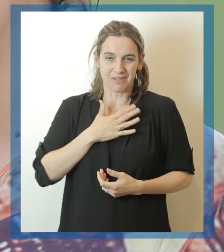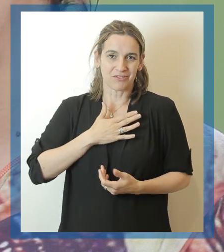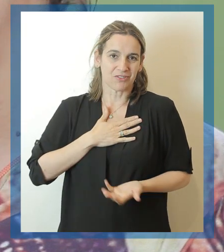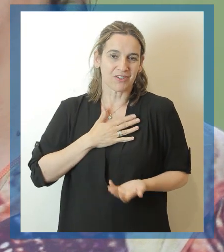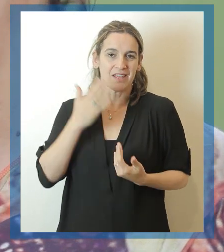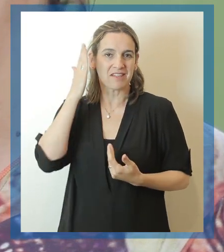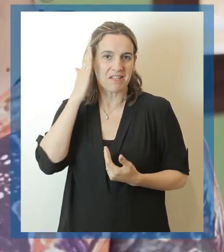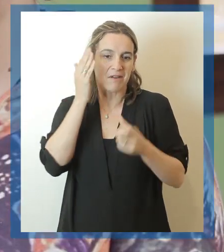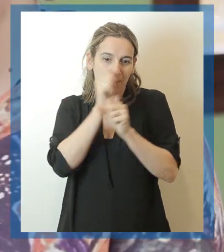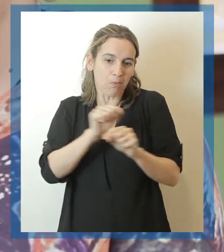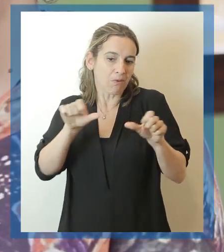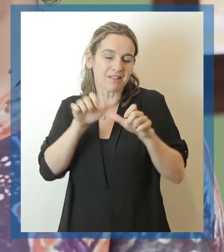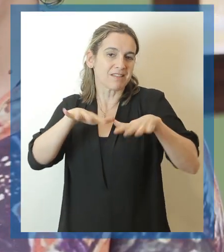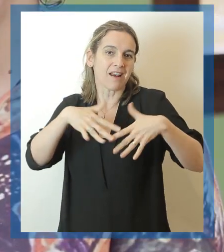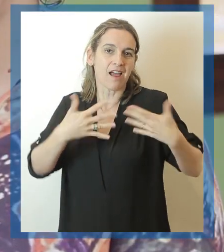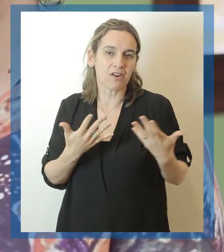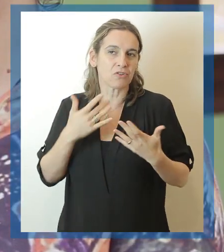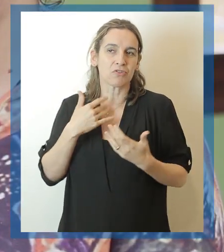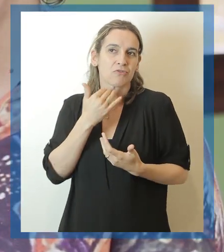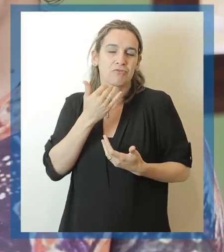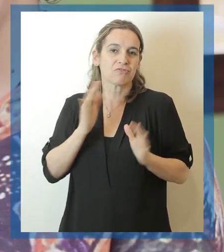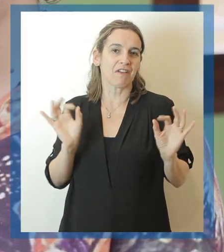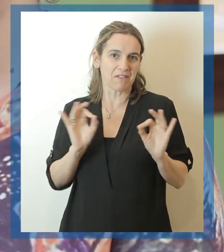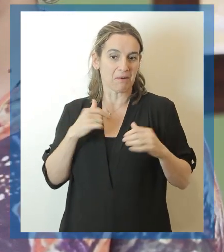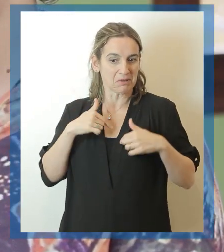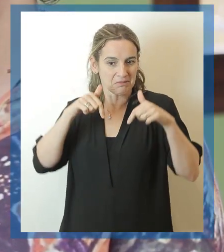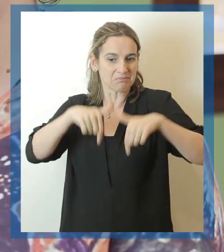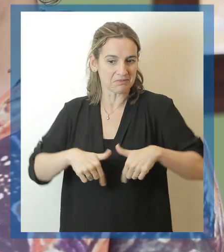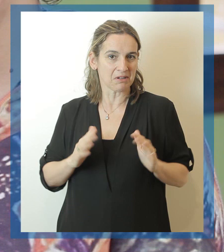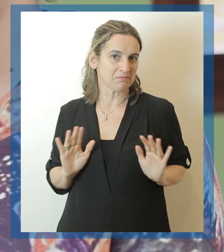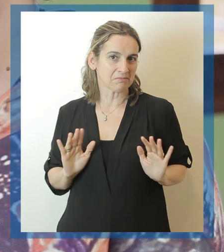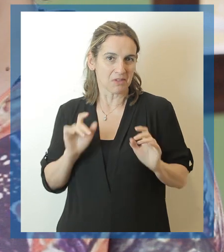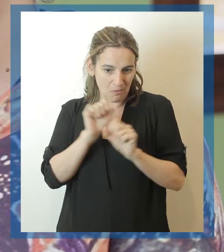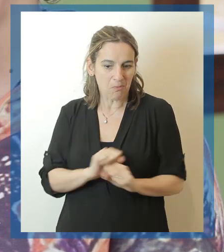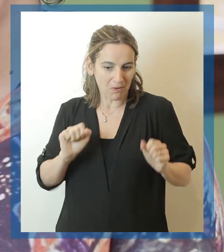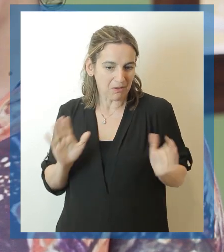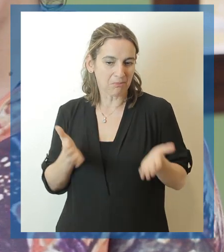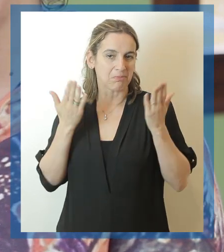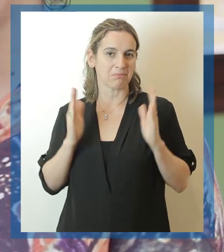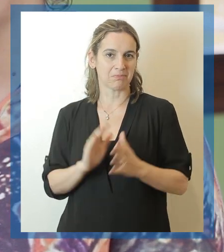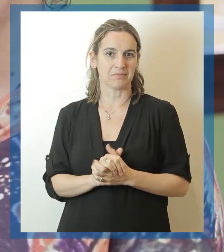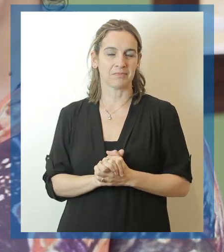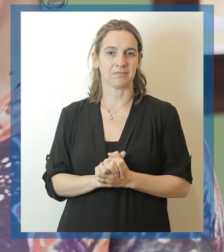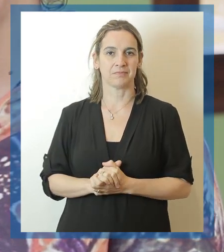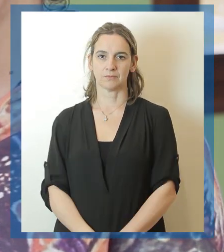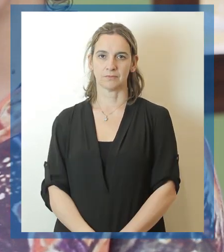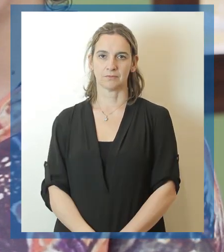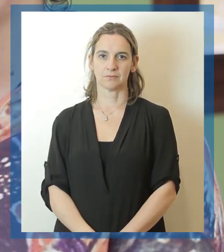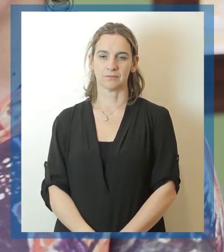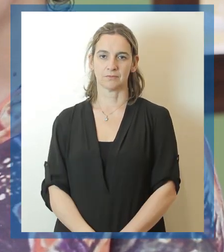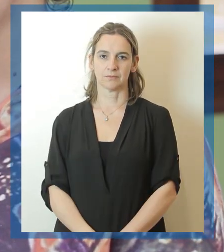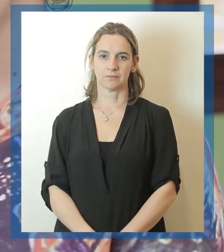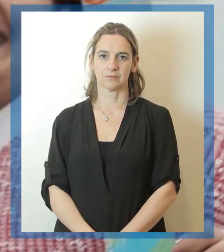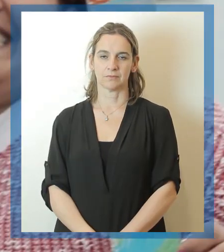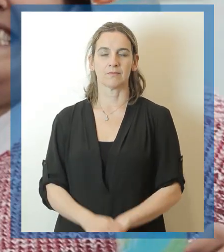Y sentirse uno como persona, ¿no? De saber que podía hacer algo que no creía que lo hacía, pero sí, acá lo pude llevar a